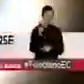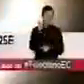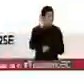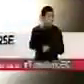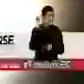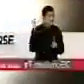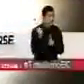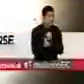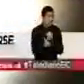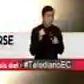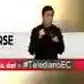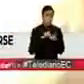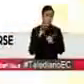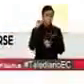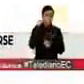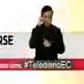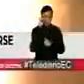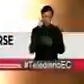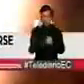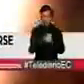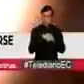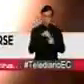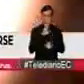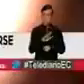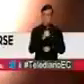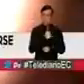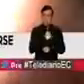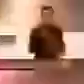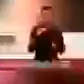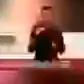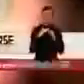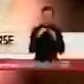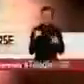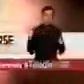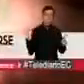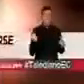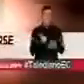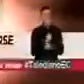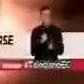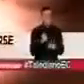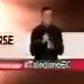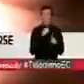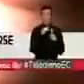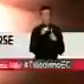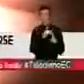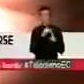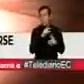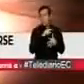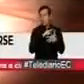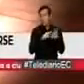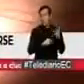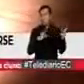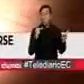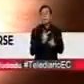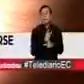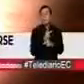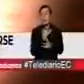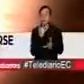violentadas sufren durante el confinamiento en sus casas agresiones insultos y también corren el riesgo de ser